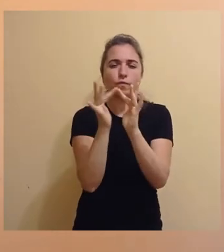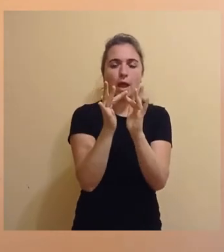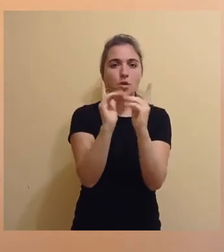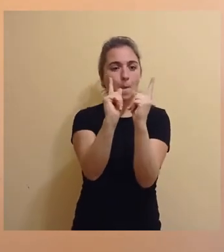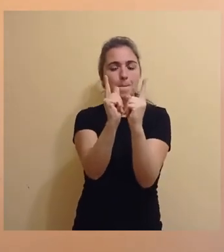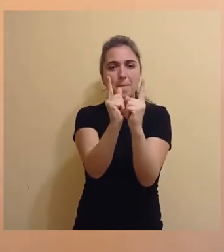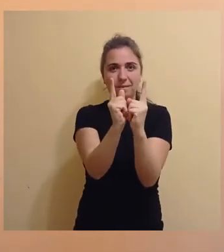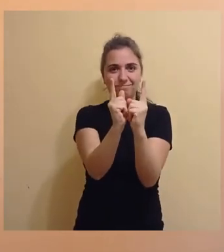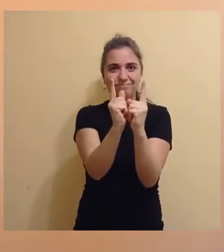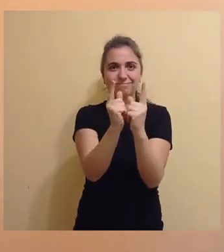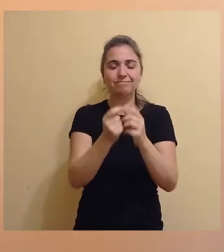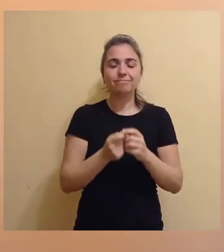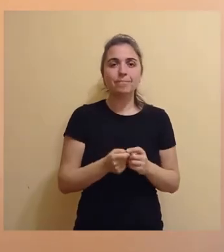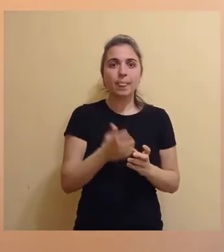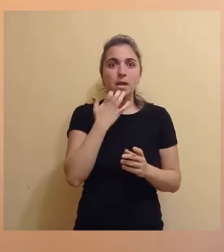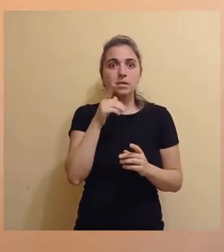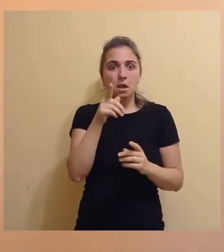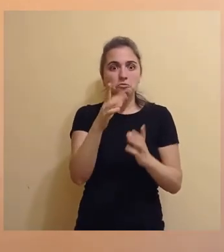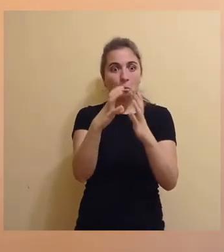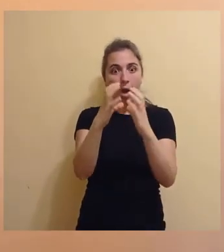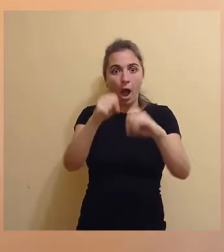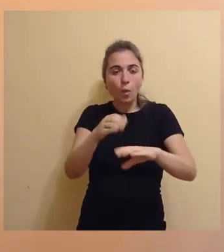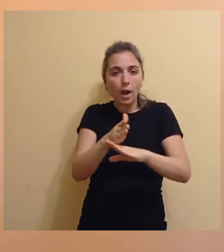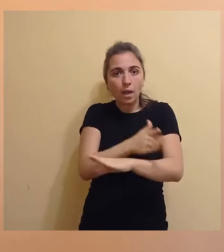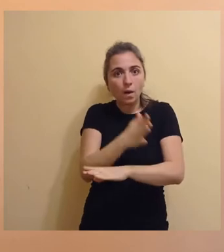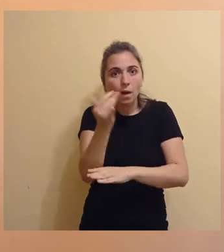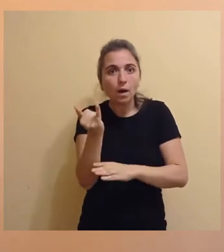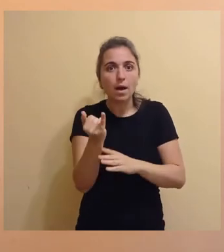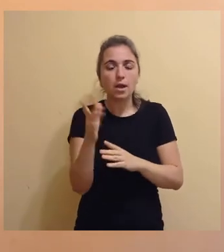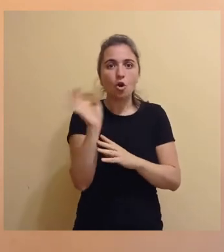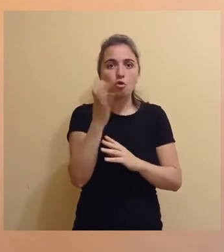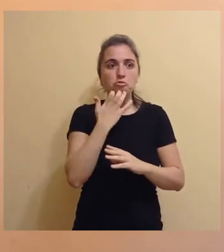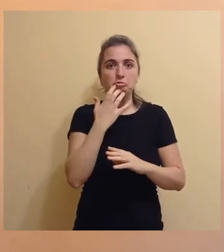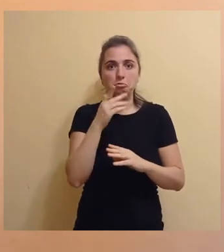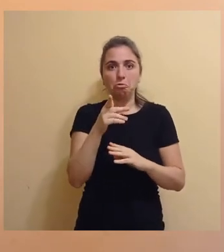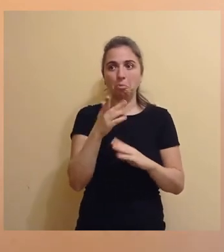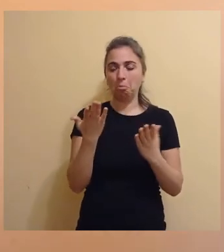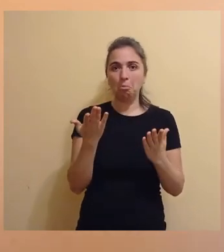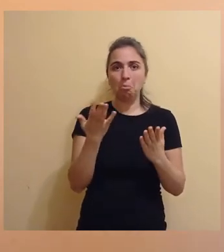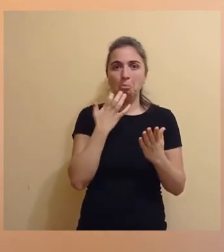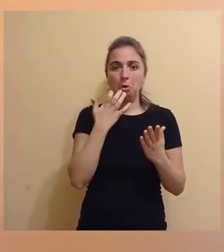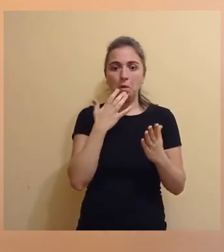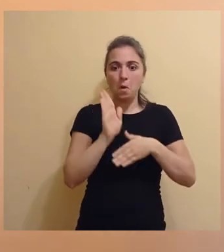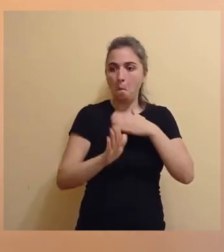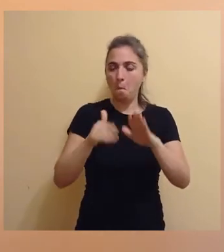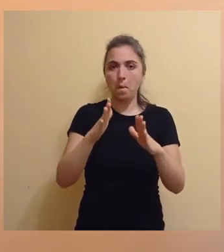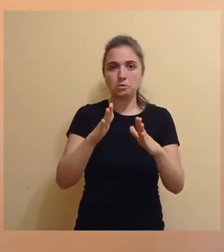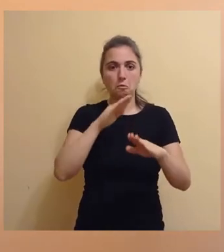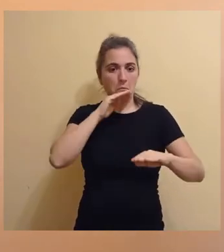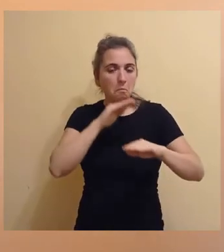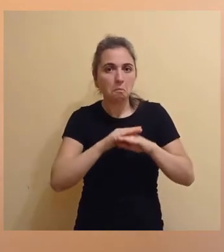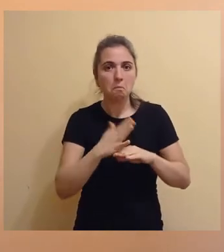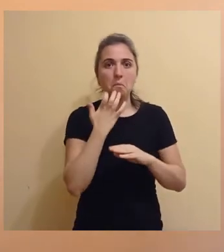otro tipo de contacto más cara a cara. Si eso es consensuado, si eso incluso tú cumples como